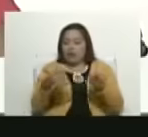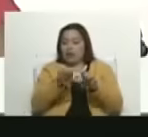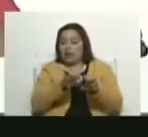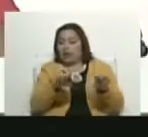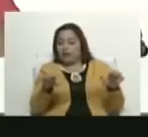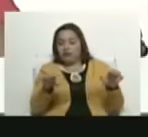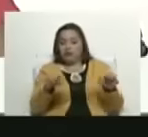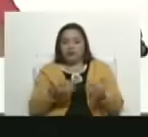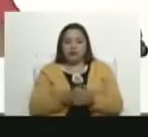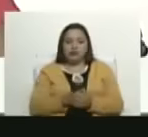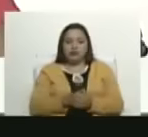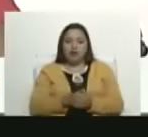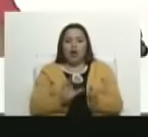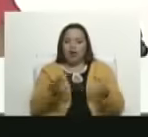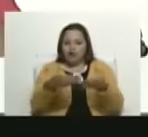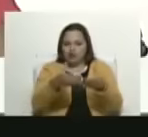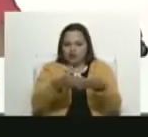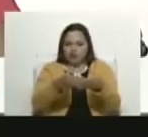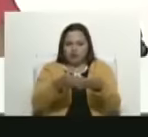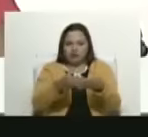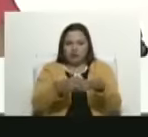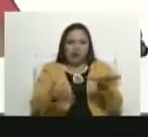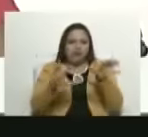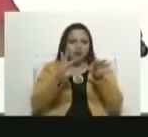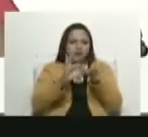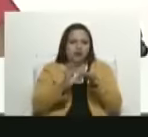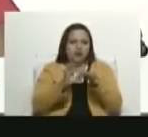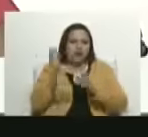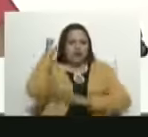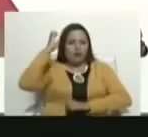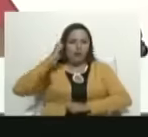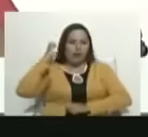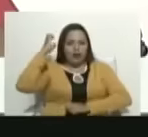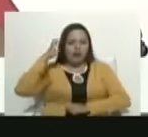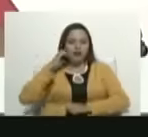Unión Europea a